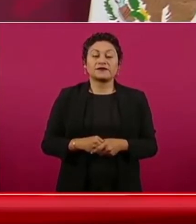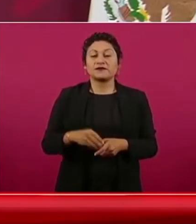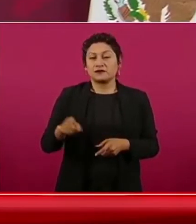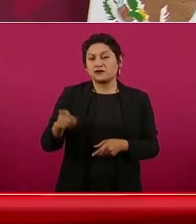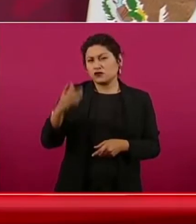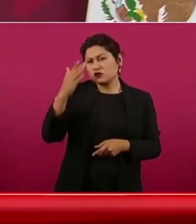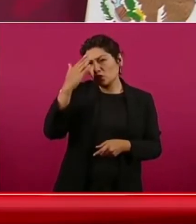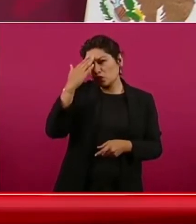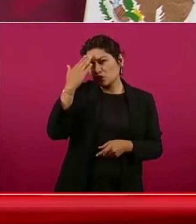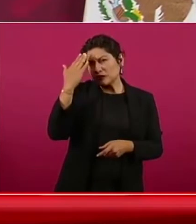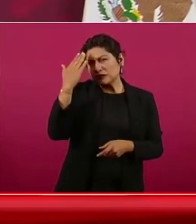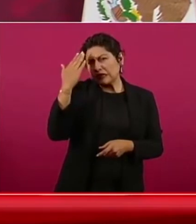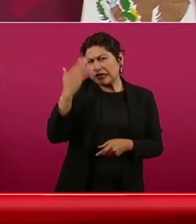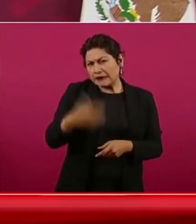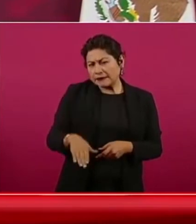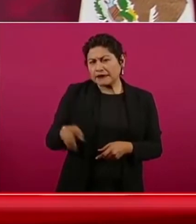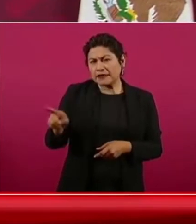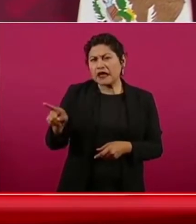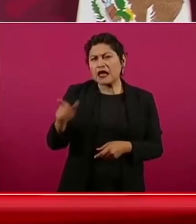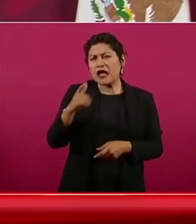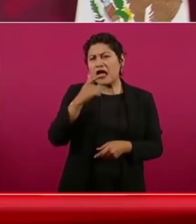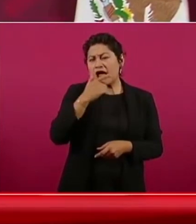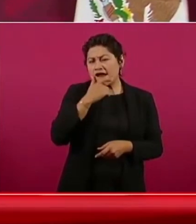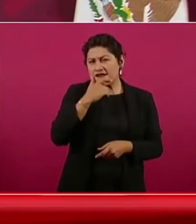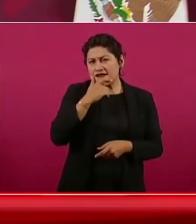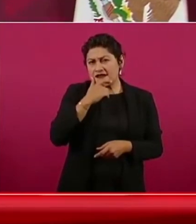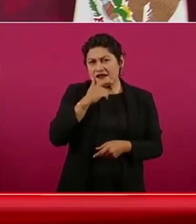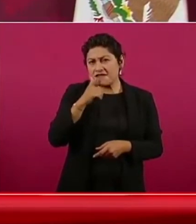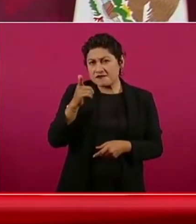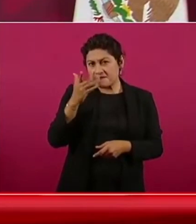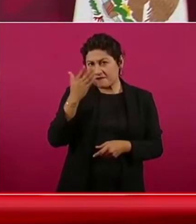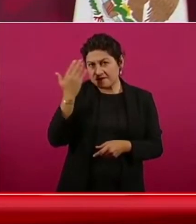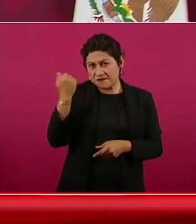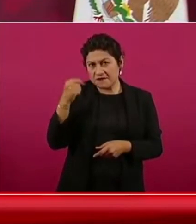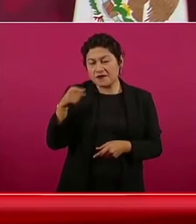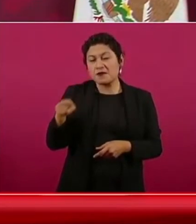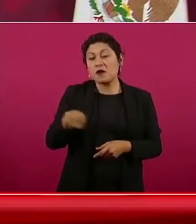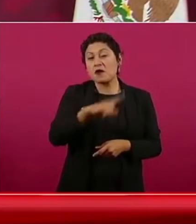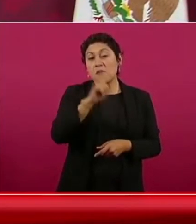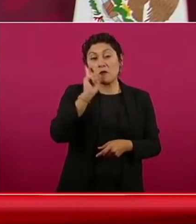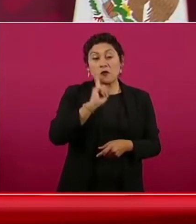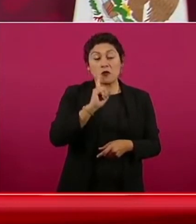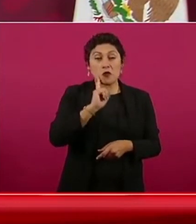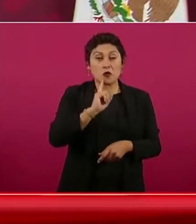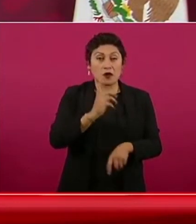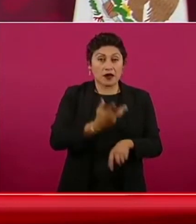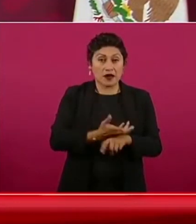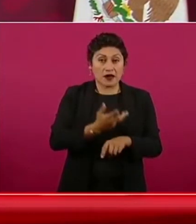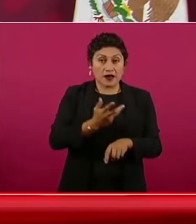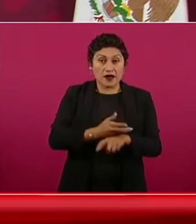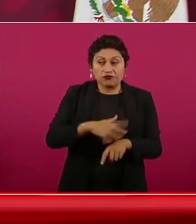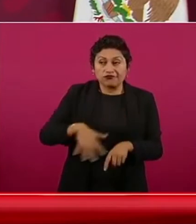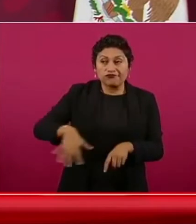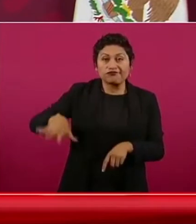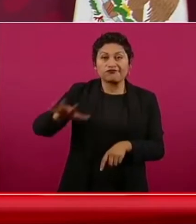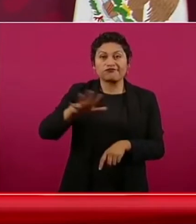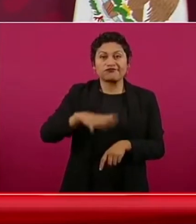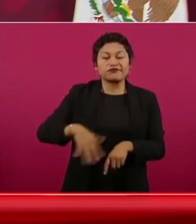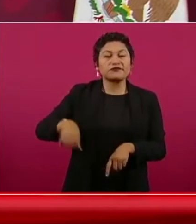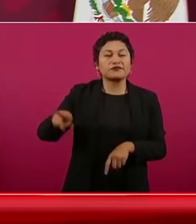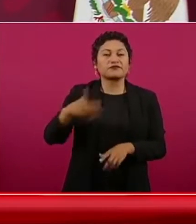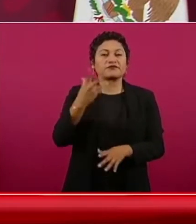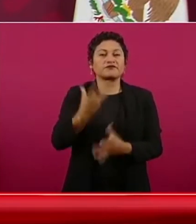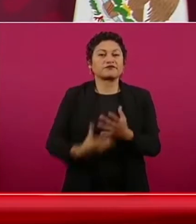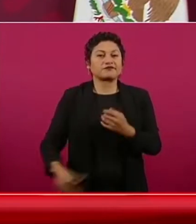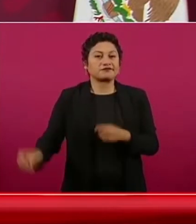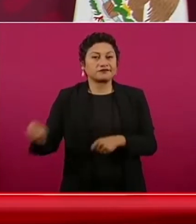inglés, no sabe ahora decirle. La americana te busca y tú le tienes que huir. Tu inglés era